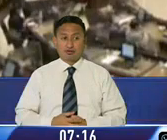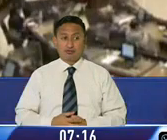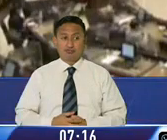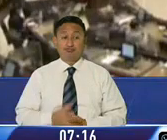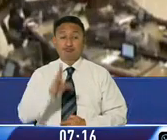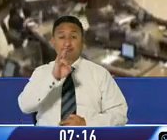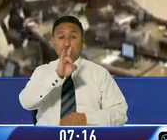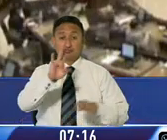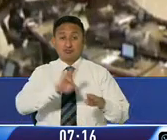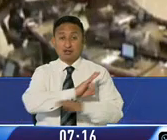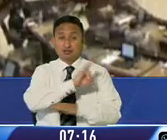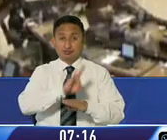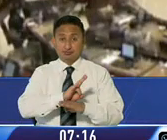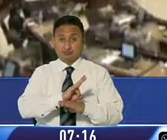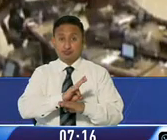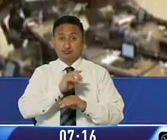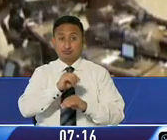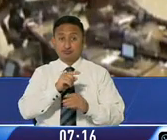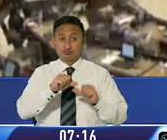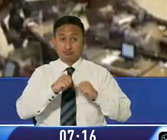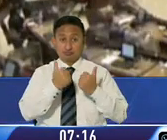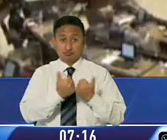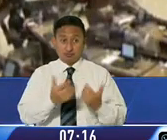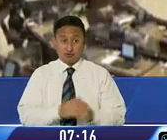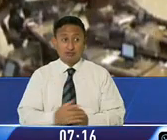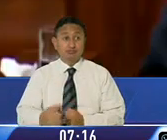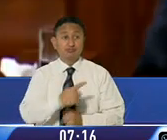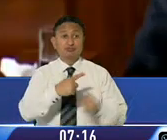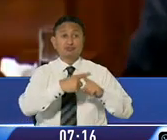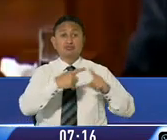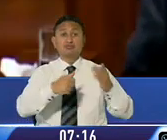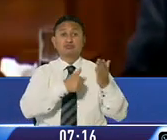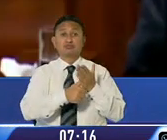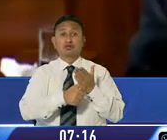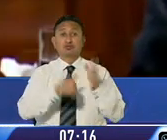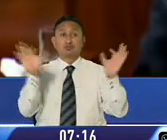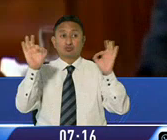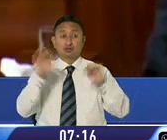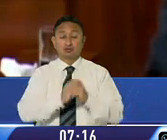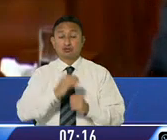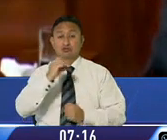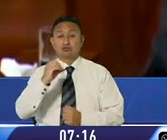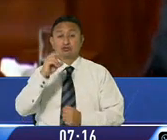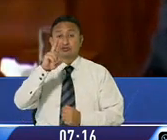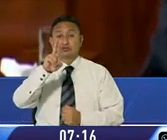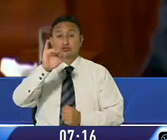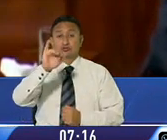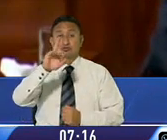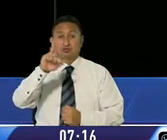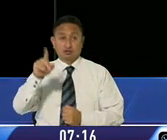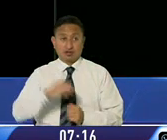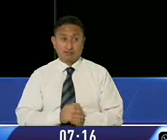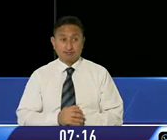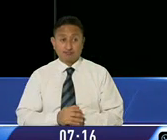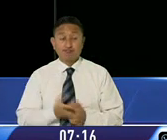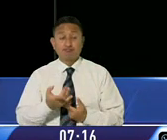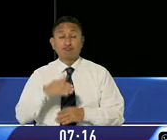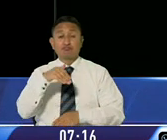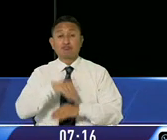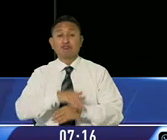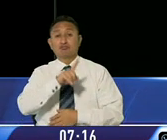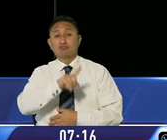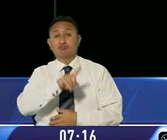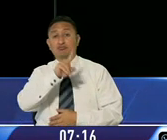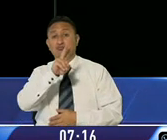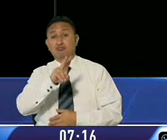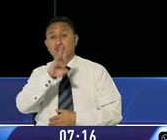7 horas de debate, el Pleno de la Legislatura decidió censurar al exministro de Energía, René Ortiz. La noche de este martes, con 126 votos